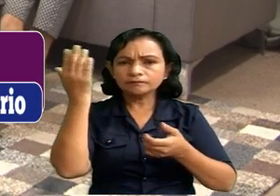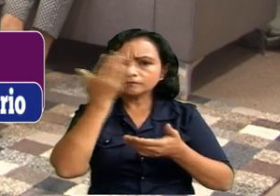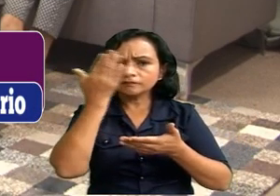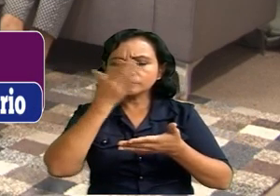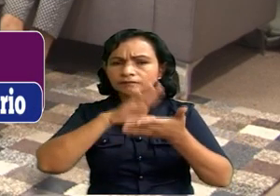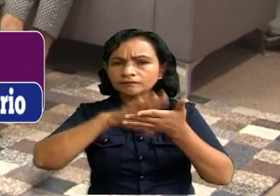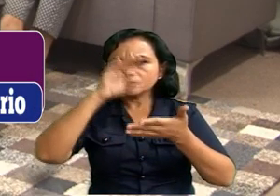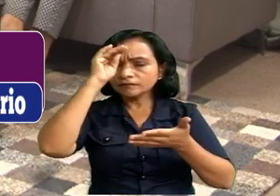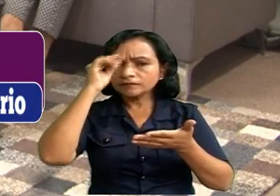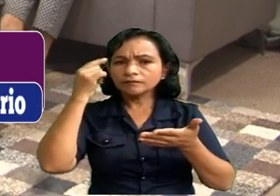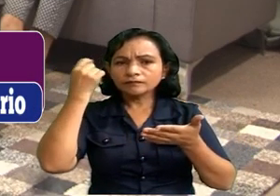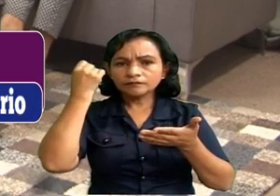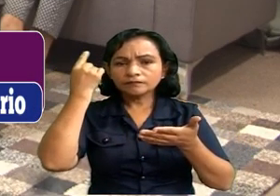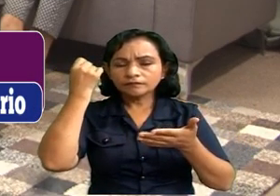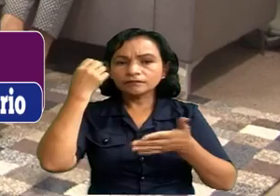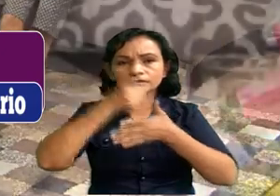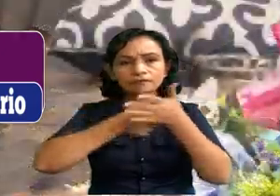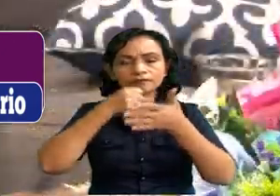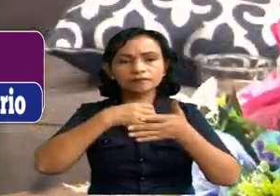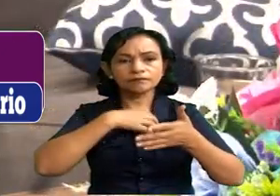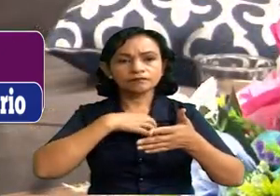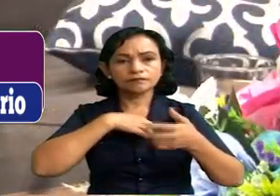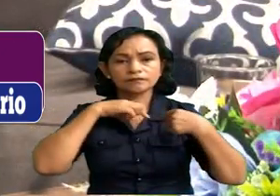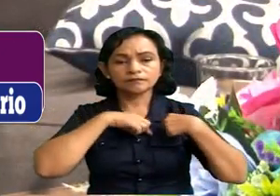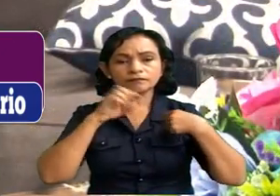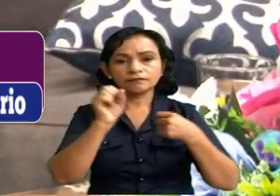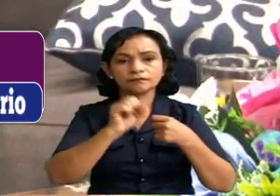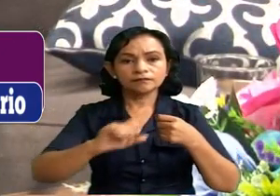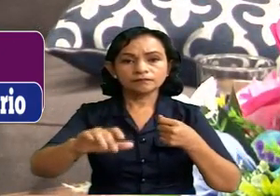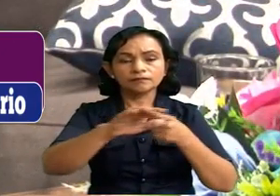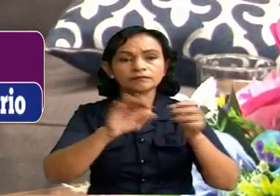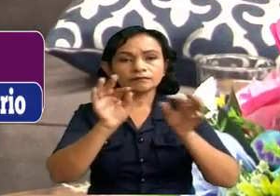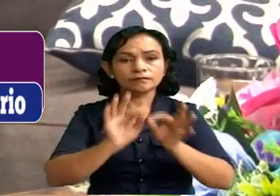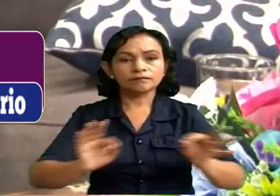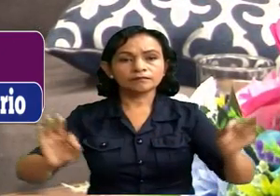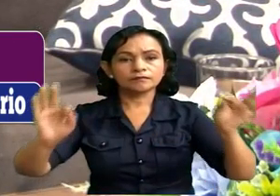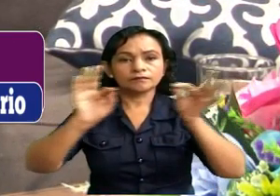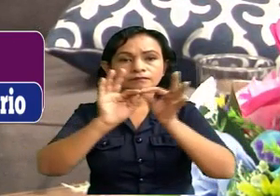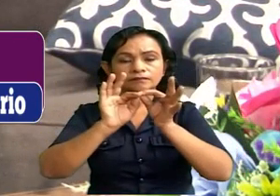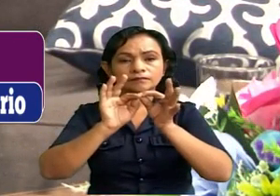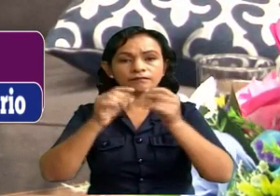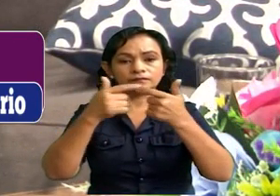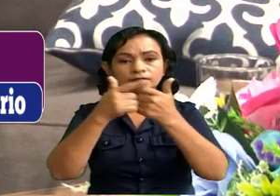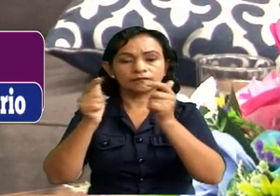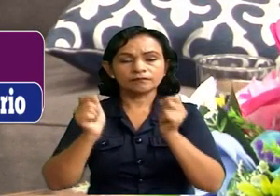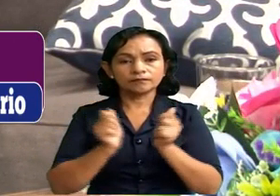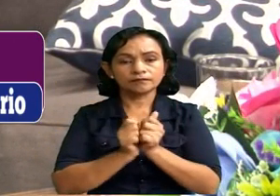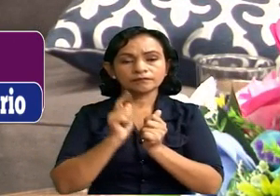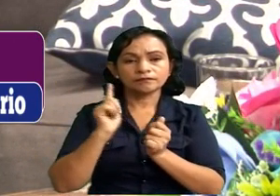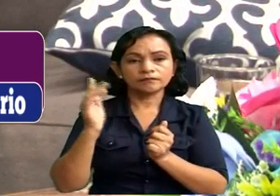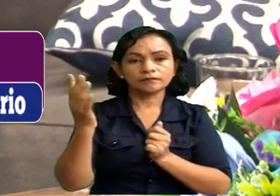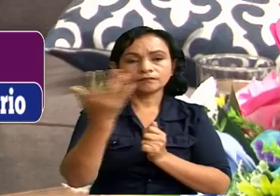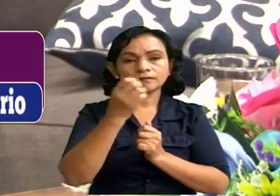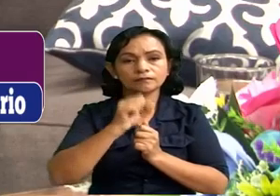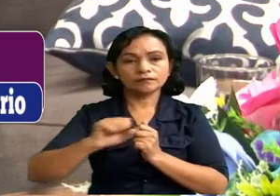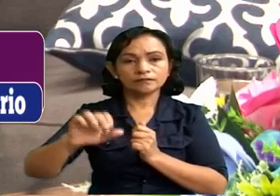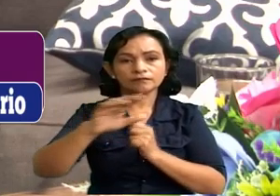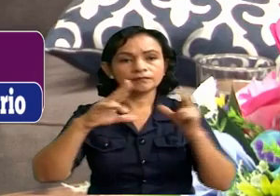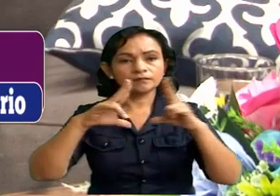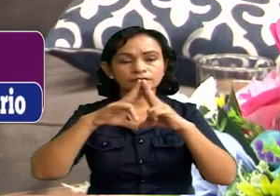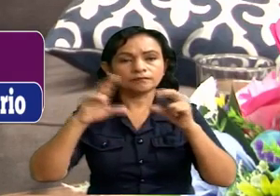y para que fortalezcan su conciencia social, que es muy importante, que es la conciencia colectiva de toda la sociedad nicaragüense y la